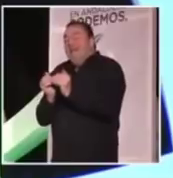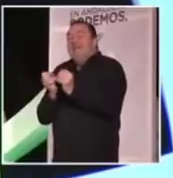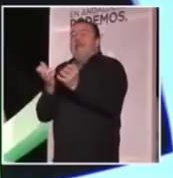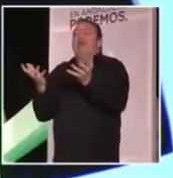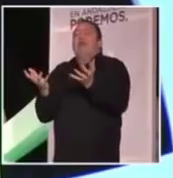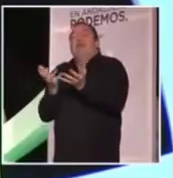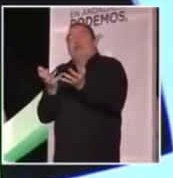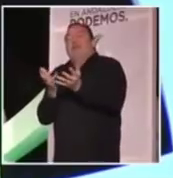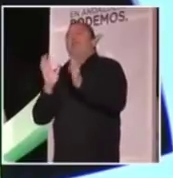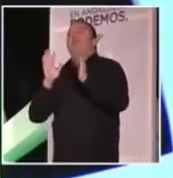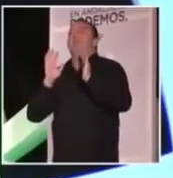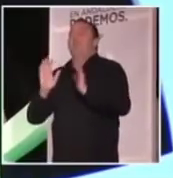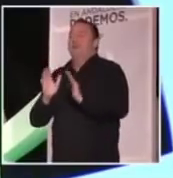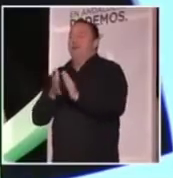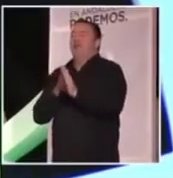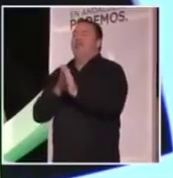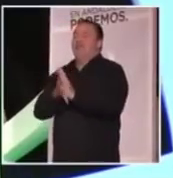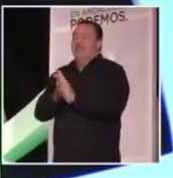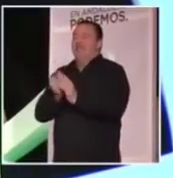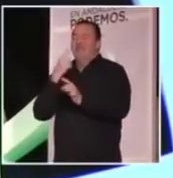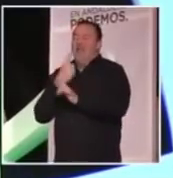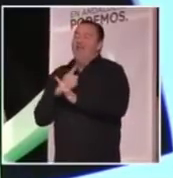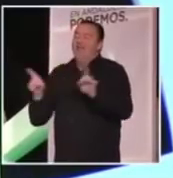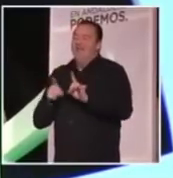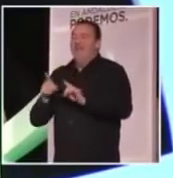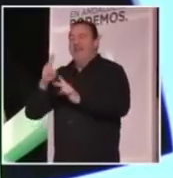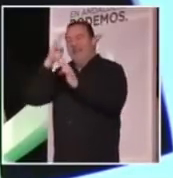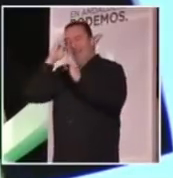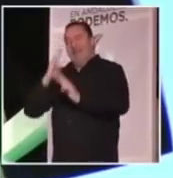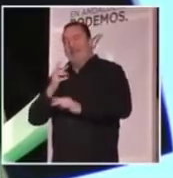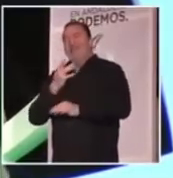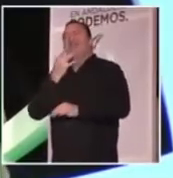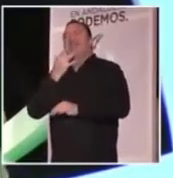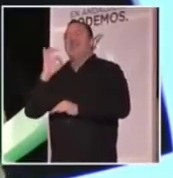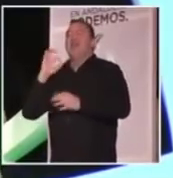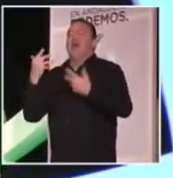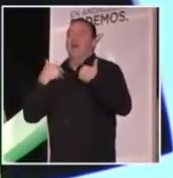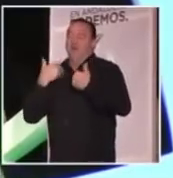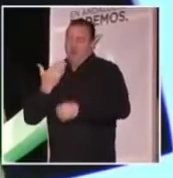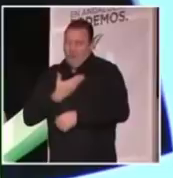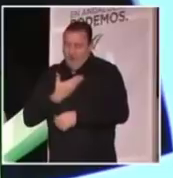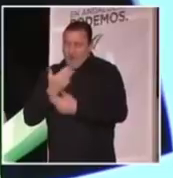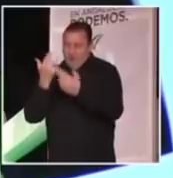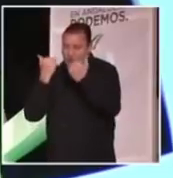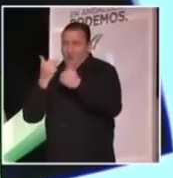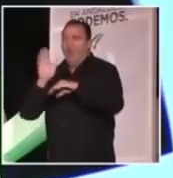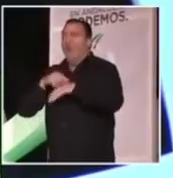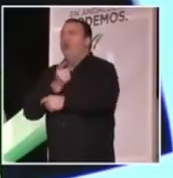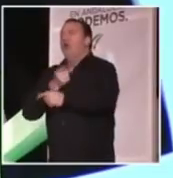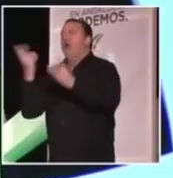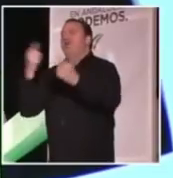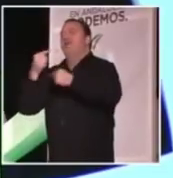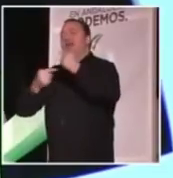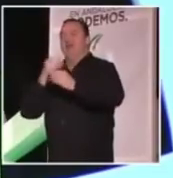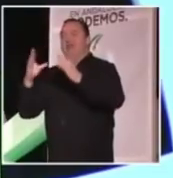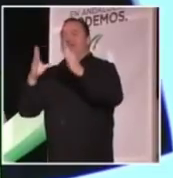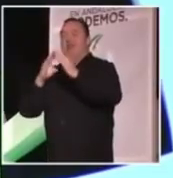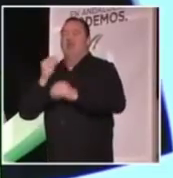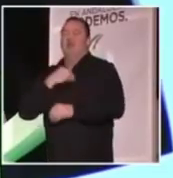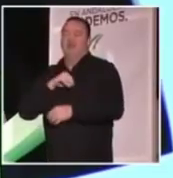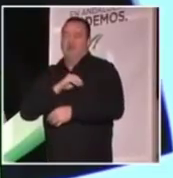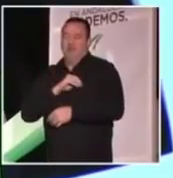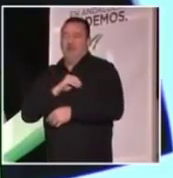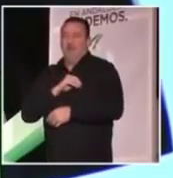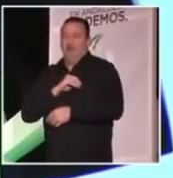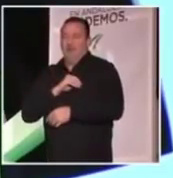modestas, pero que significan la diferencia entre dignidad y humillación para decenas de familias andaluzas